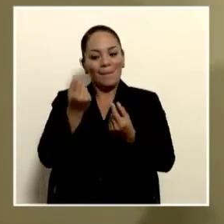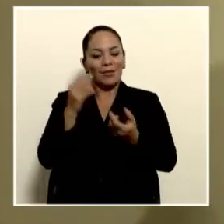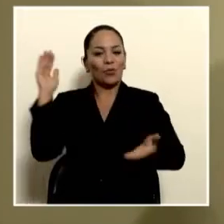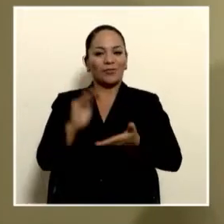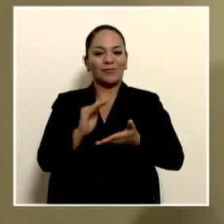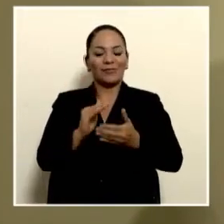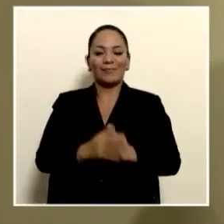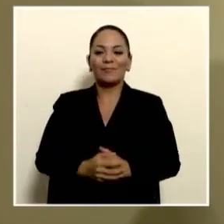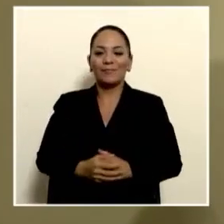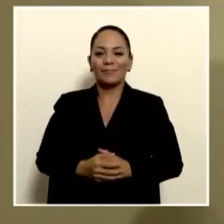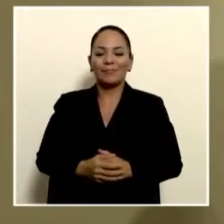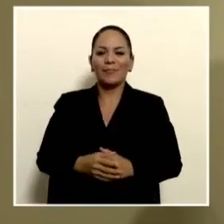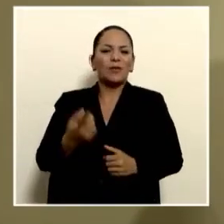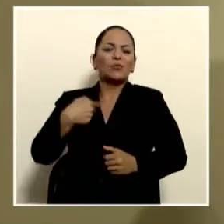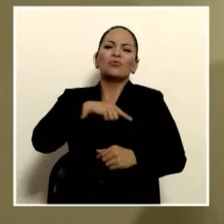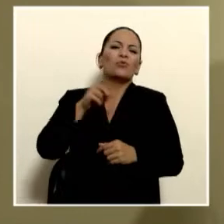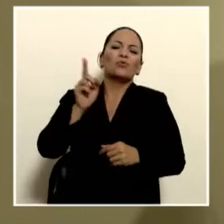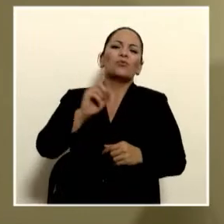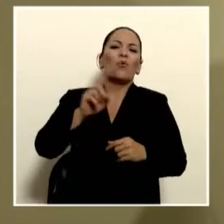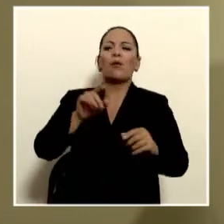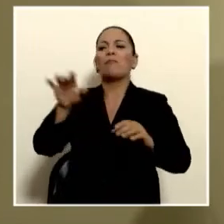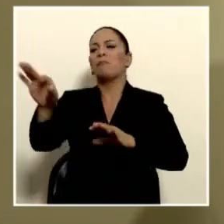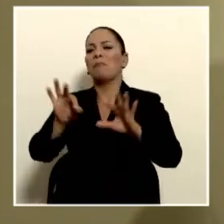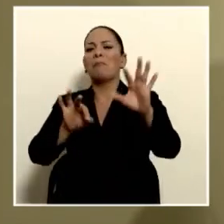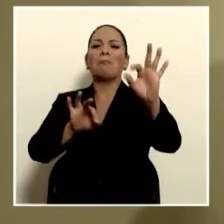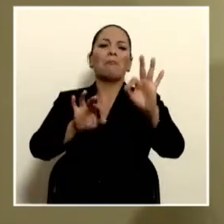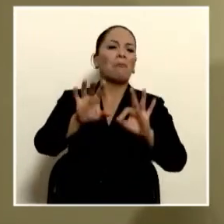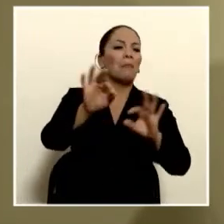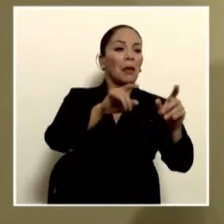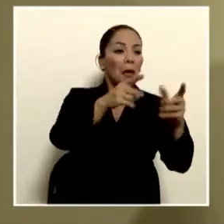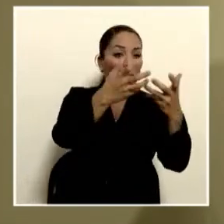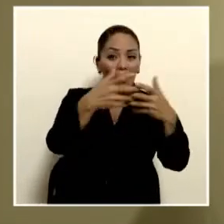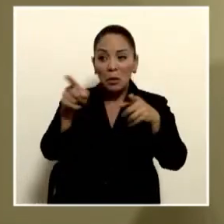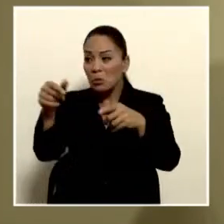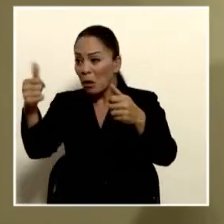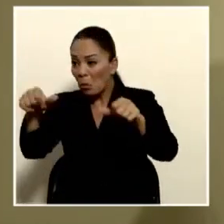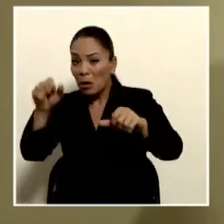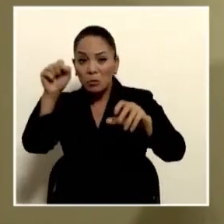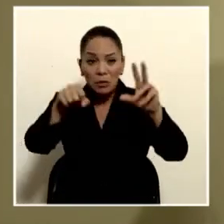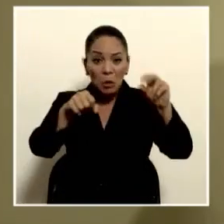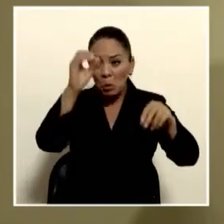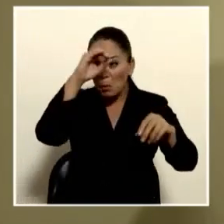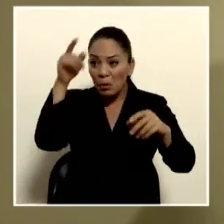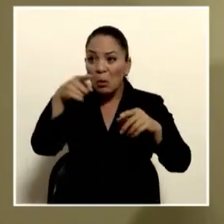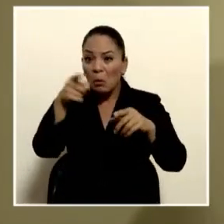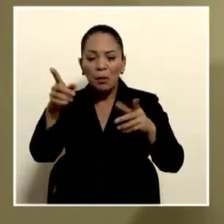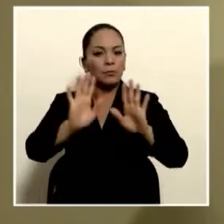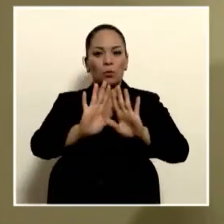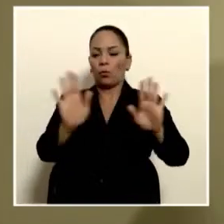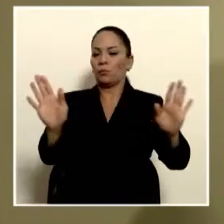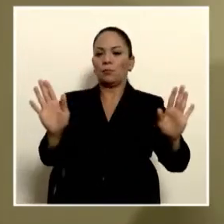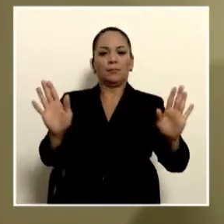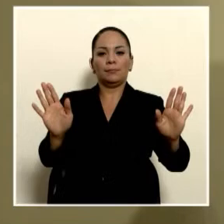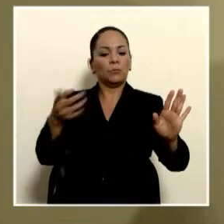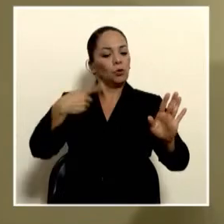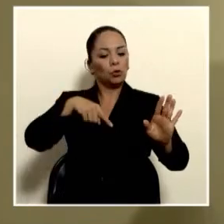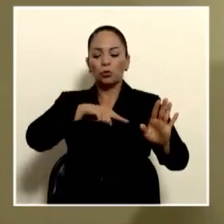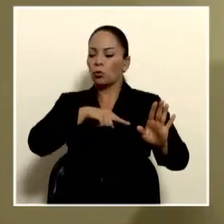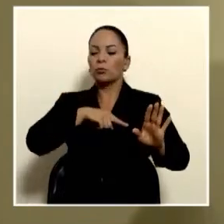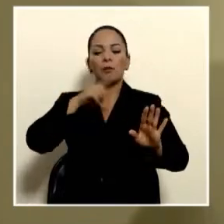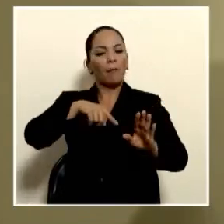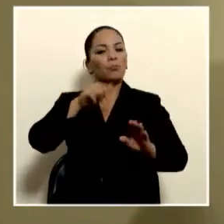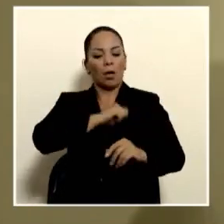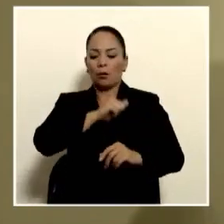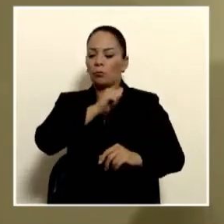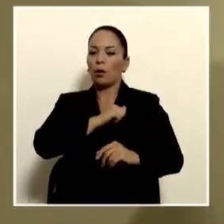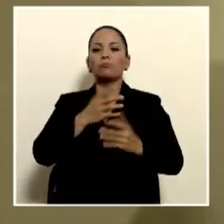Ahora, nosotros no andamos invitando a empresarios para preguntarles si les parece o no que actuemos a